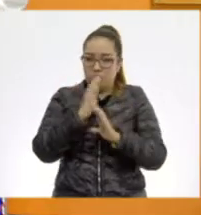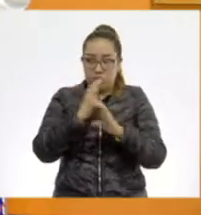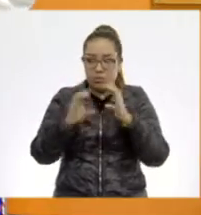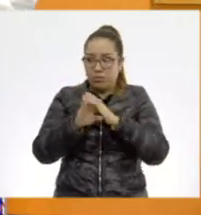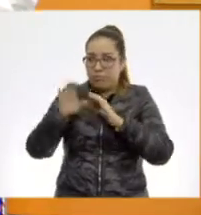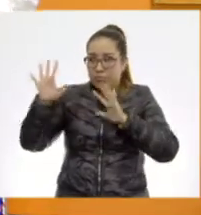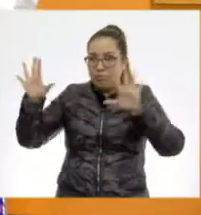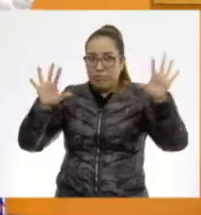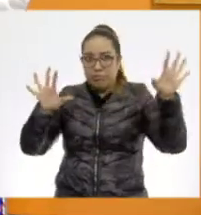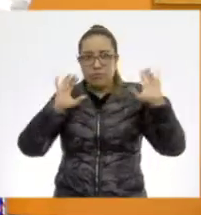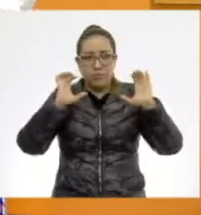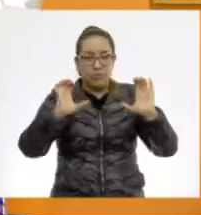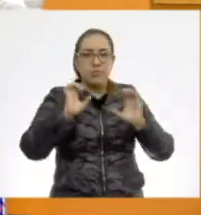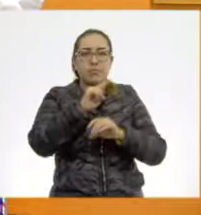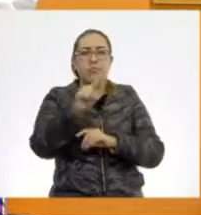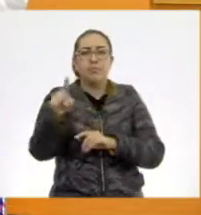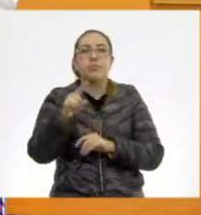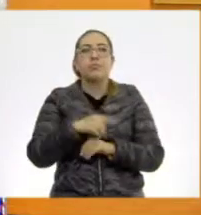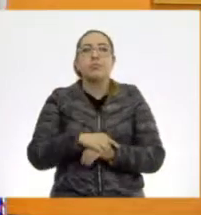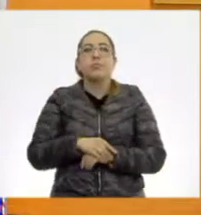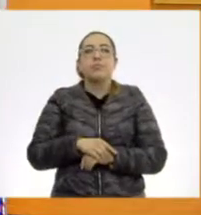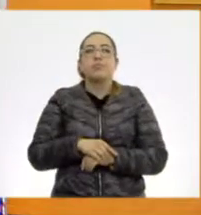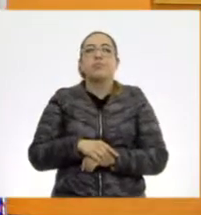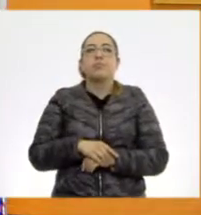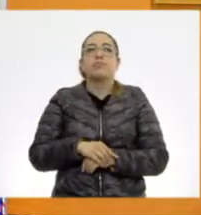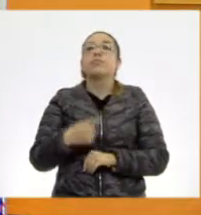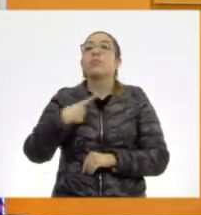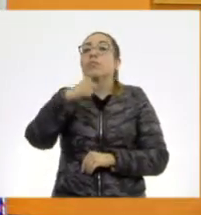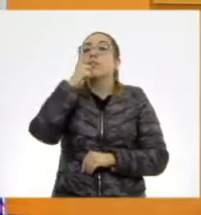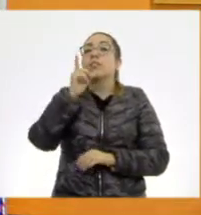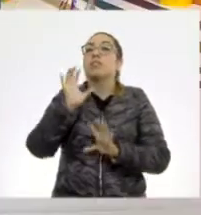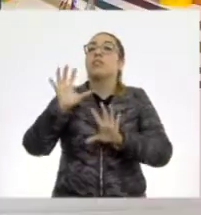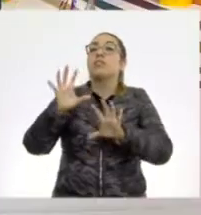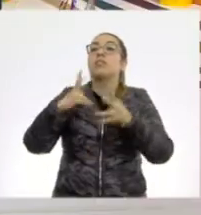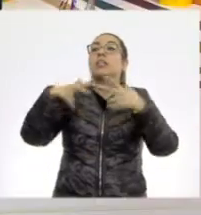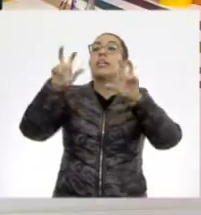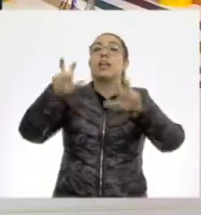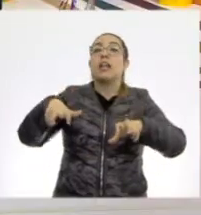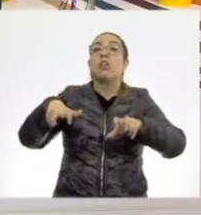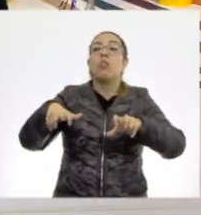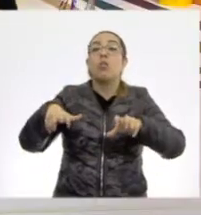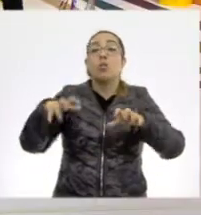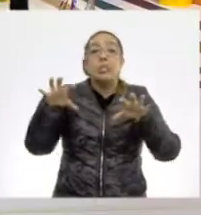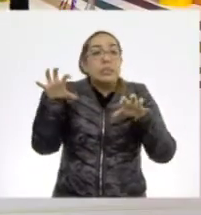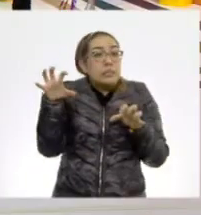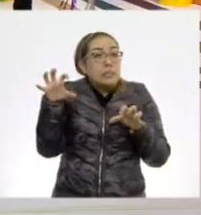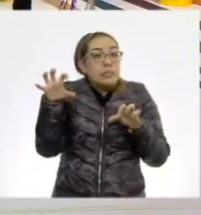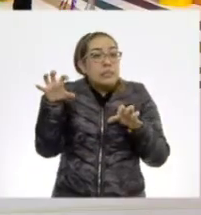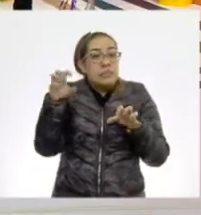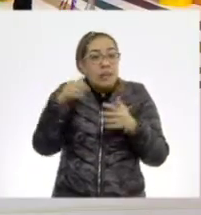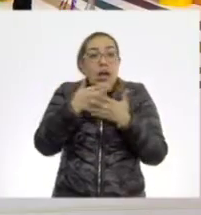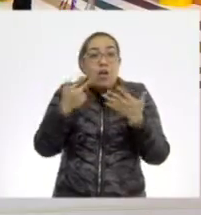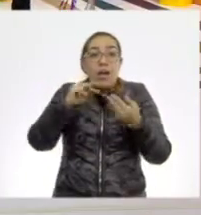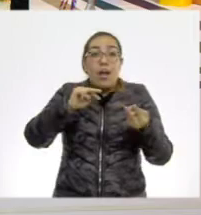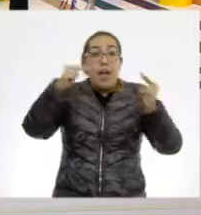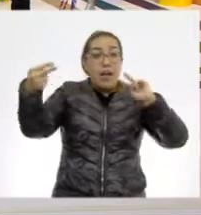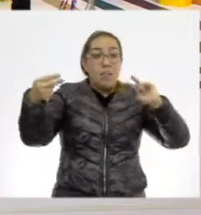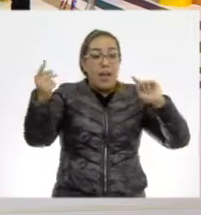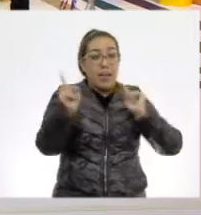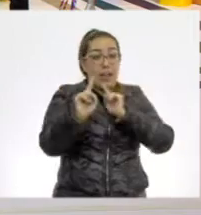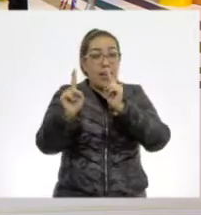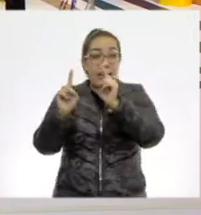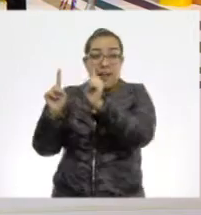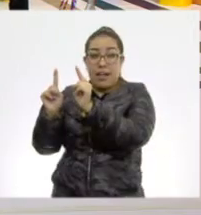Y, por ejemplo, si estás así, yo te mando un rayo congelador. Y te toqué. ¿Y yo me congelo? Y entonces ahora tú me correteas a mí. Pero